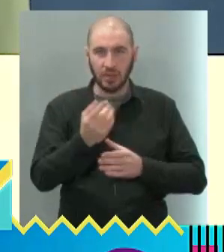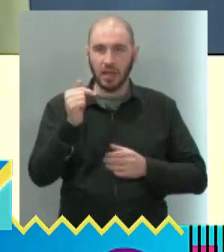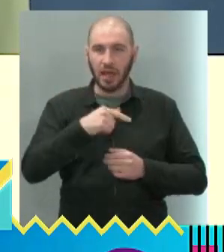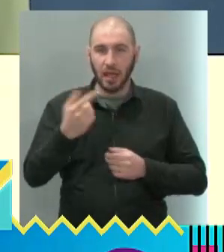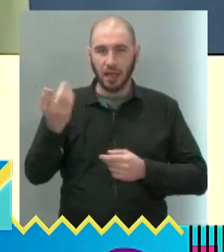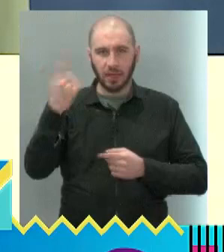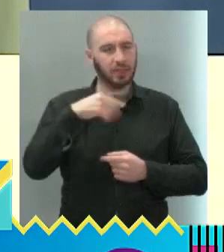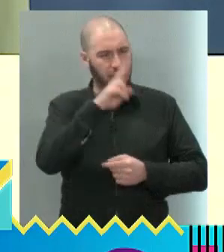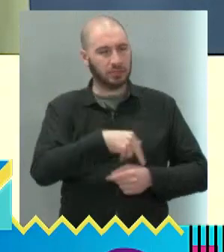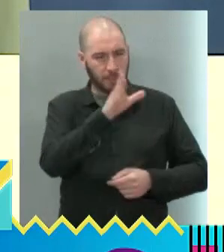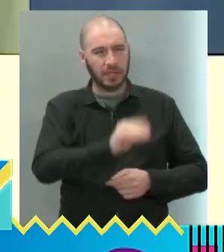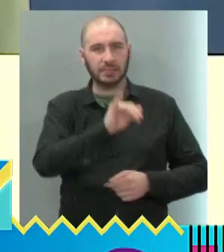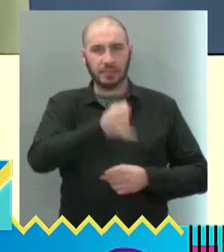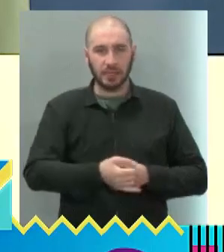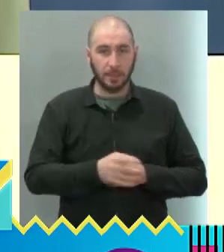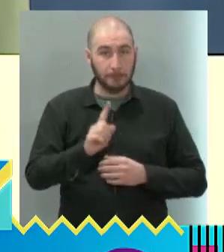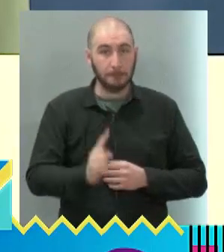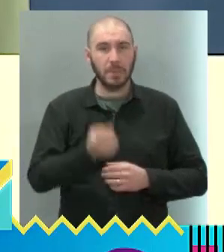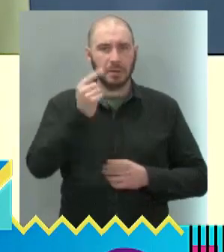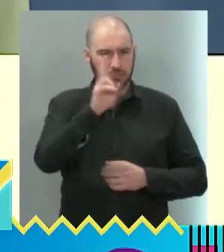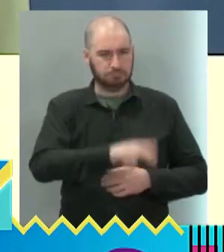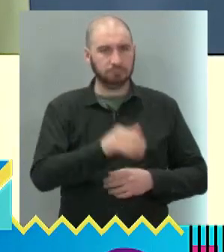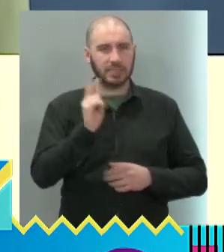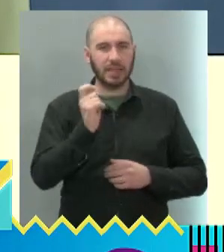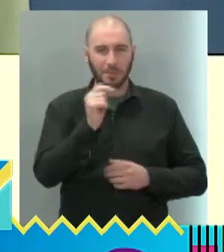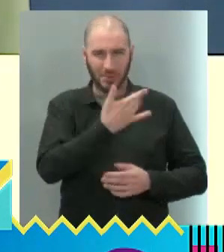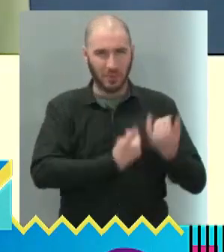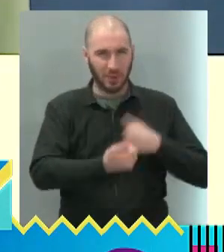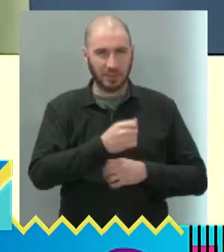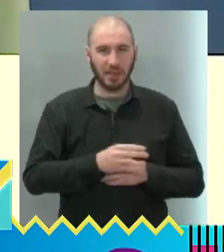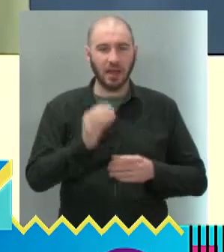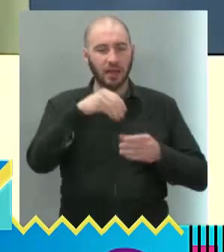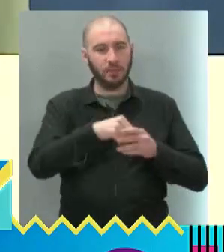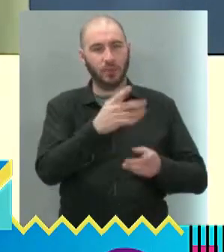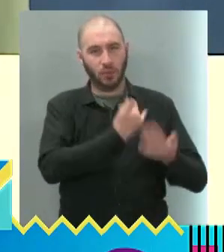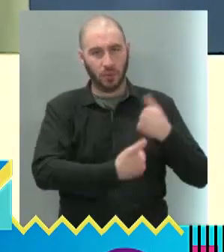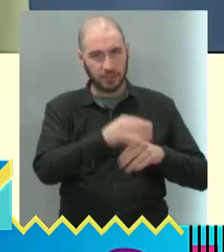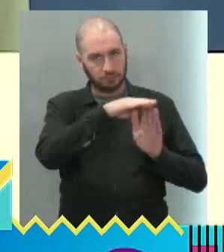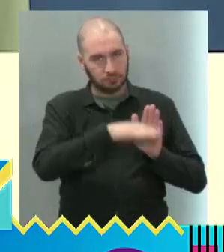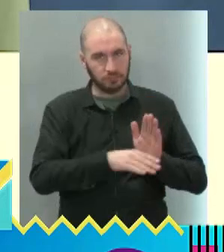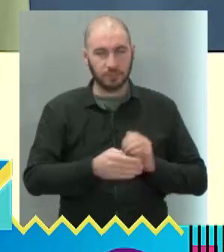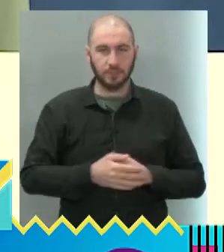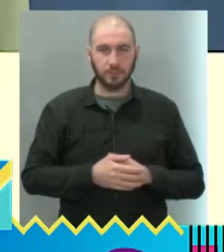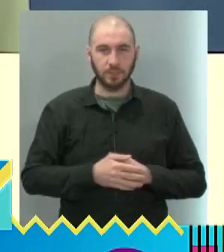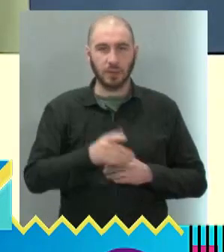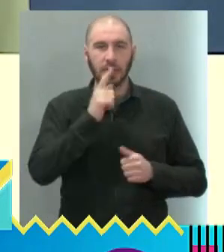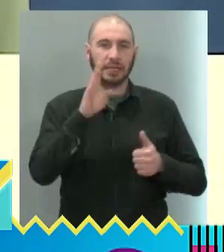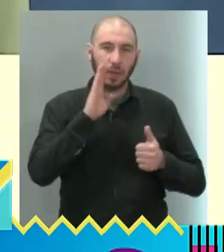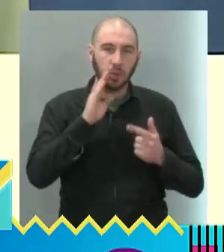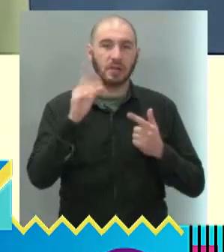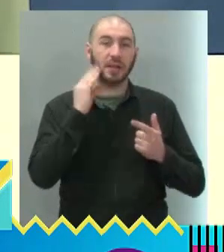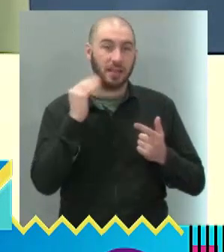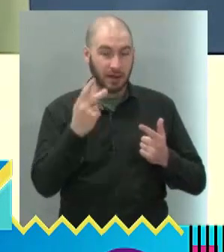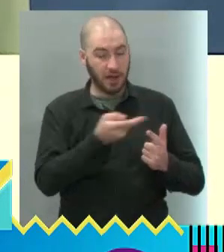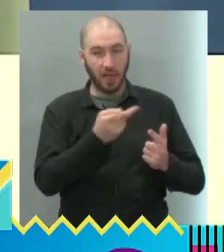a reconocer, las primeras que nos reconocen son esas que vos decís, dentro de lo que vos mencionaste, Estados Unidos y Gran